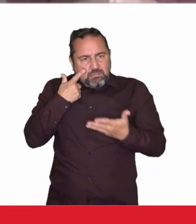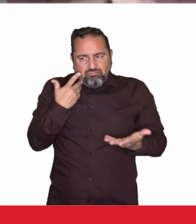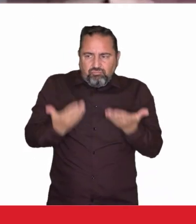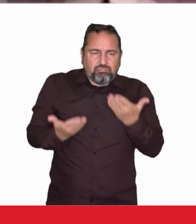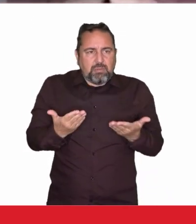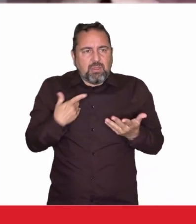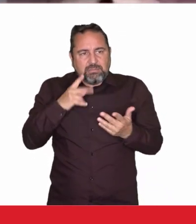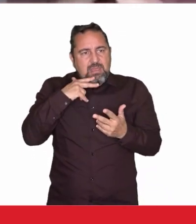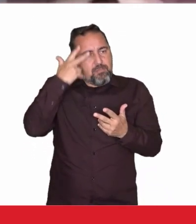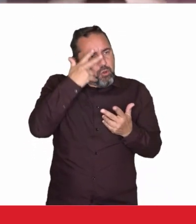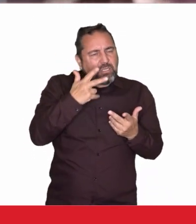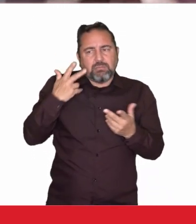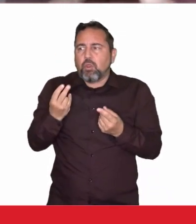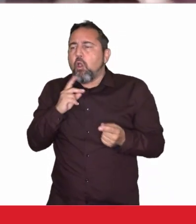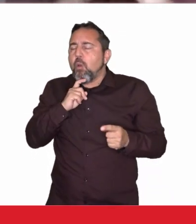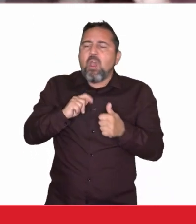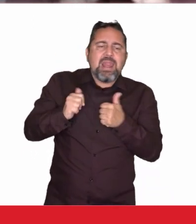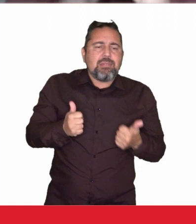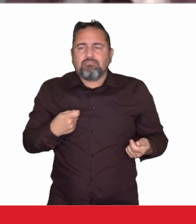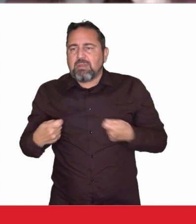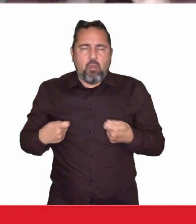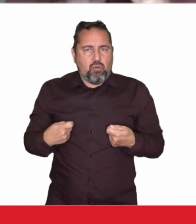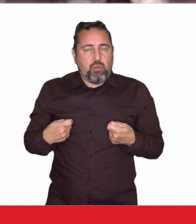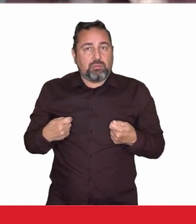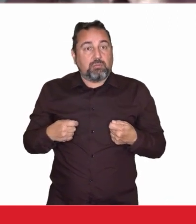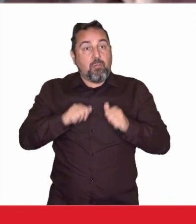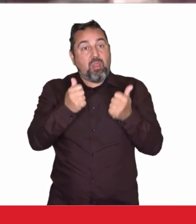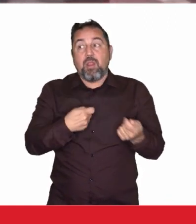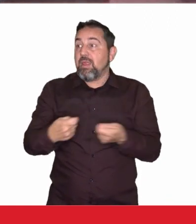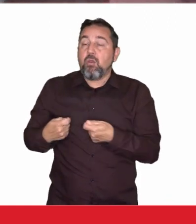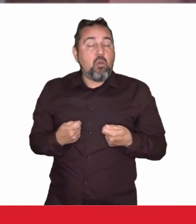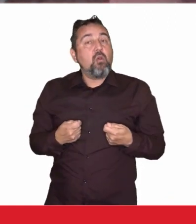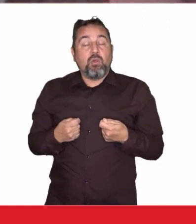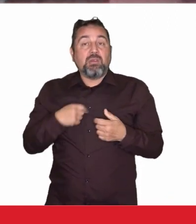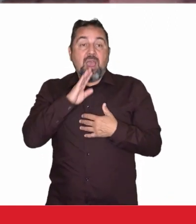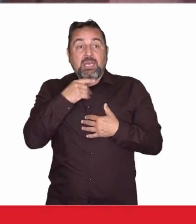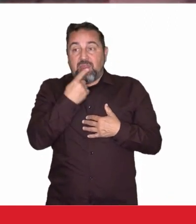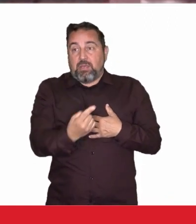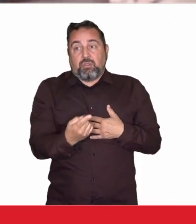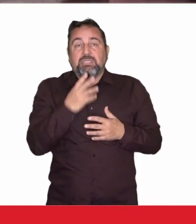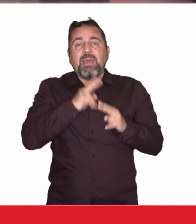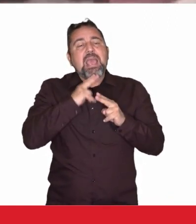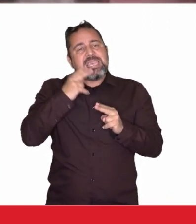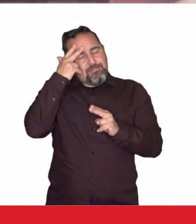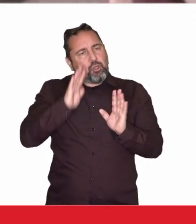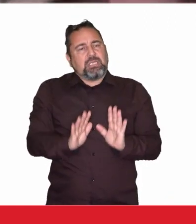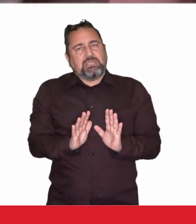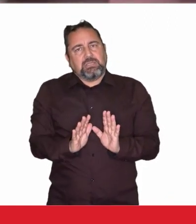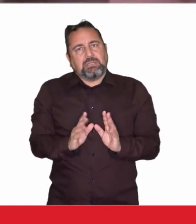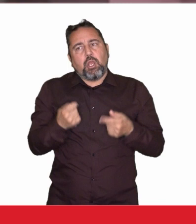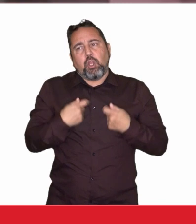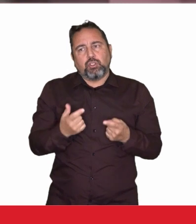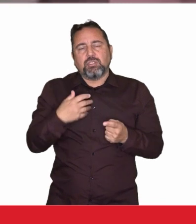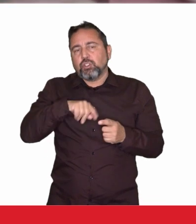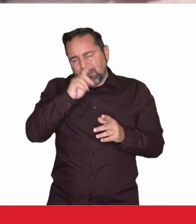fuertes hasta no haber contrastado claramente las dos hipótesis básicas de todo modelo de negocio. Es decir, todo modelo de negocio, no, como hemos dicho, no son más que